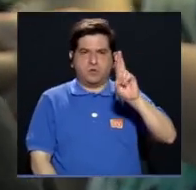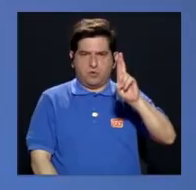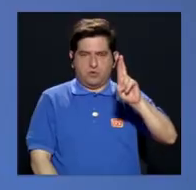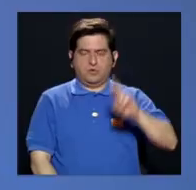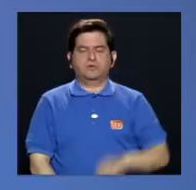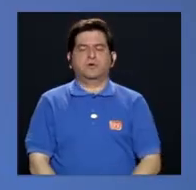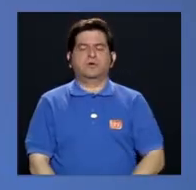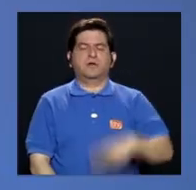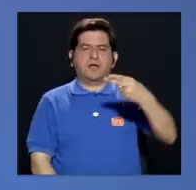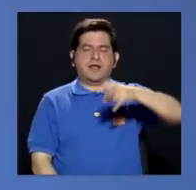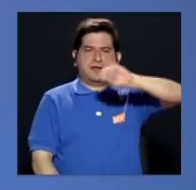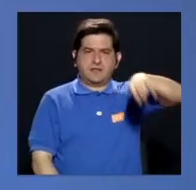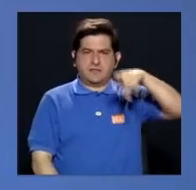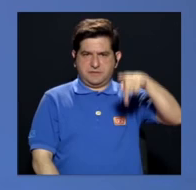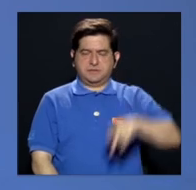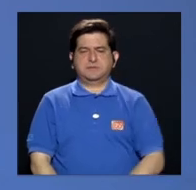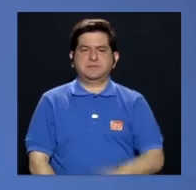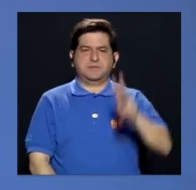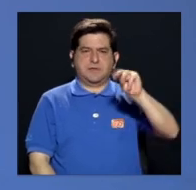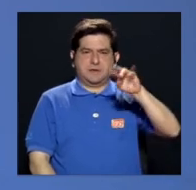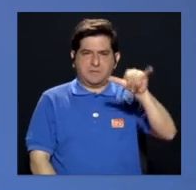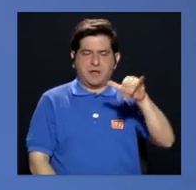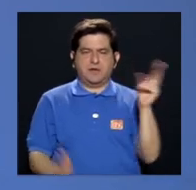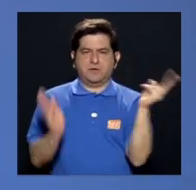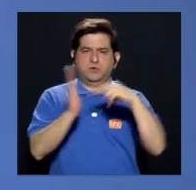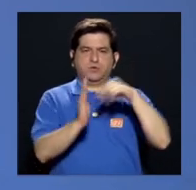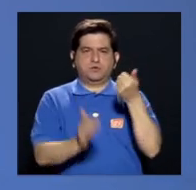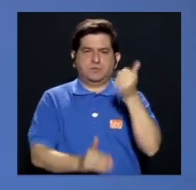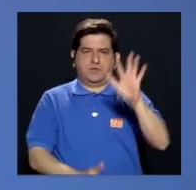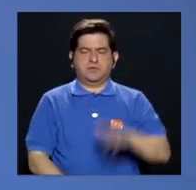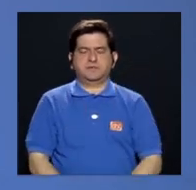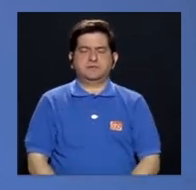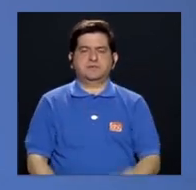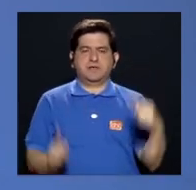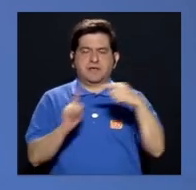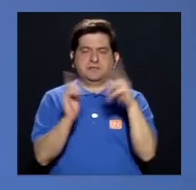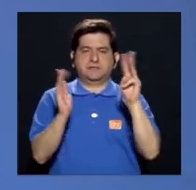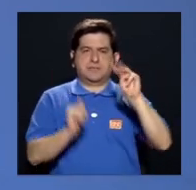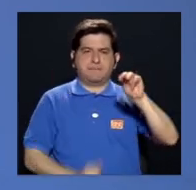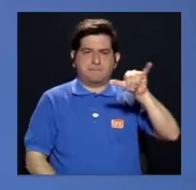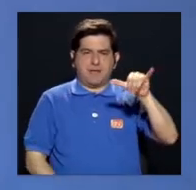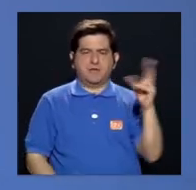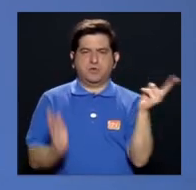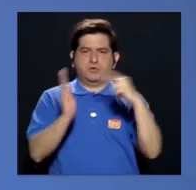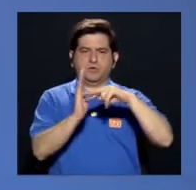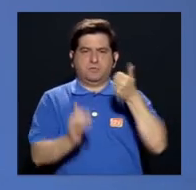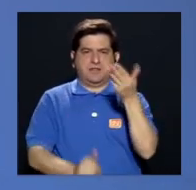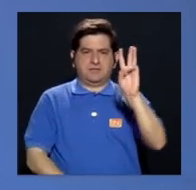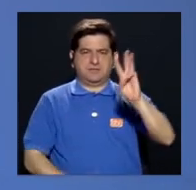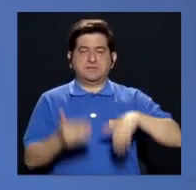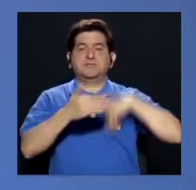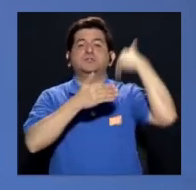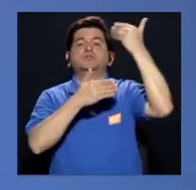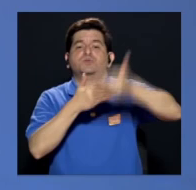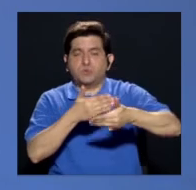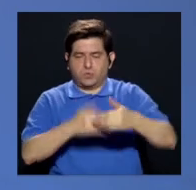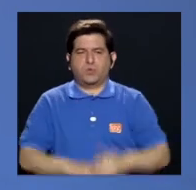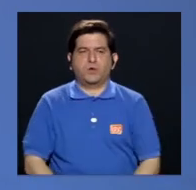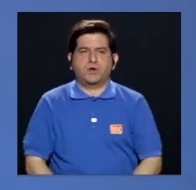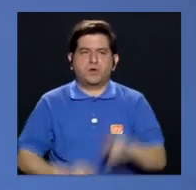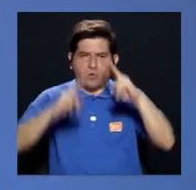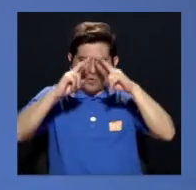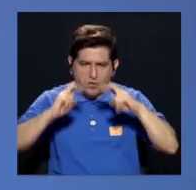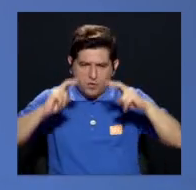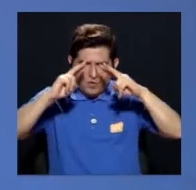Pennington, correspondiente al periodo mayo 2015-mayo 2016, para poder posteriormente realizar